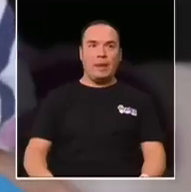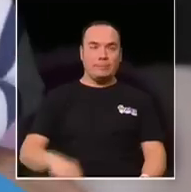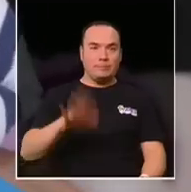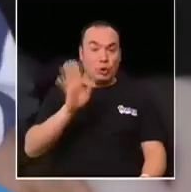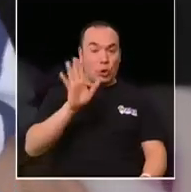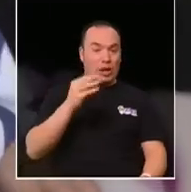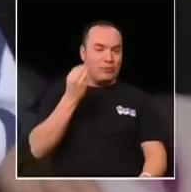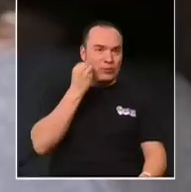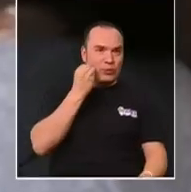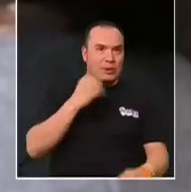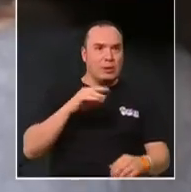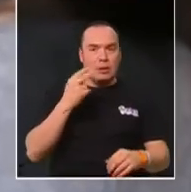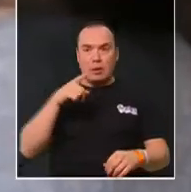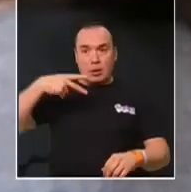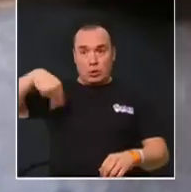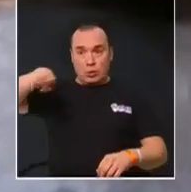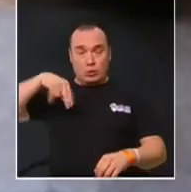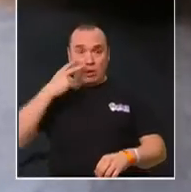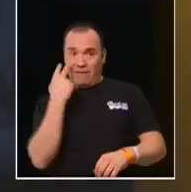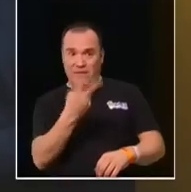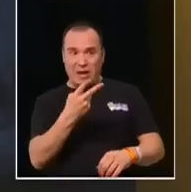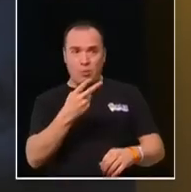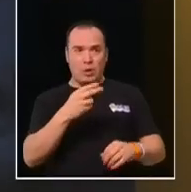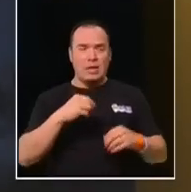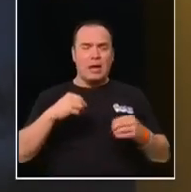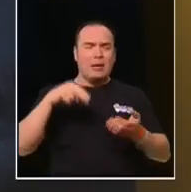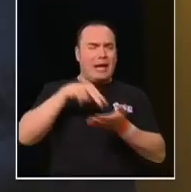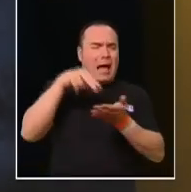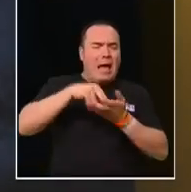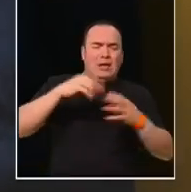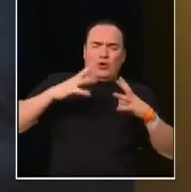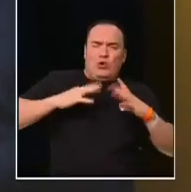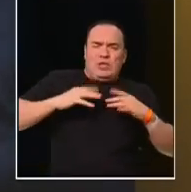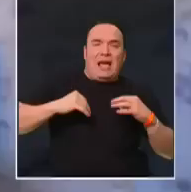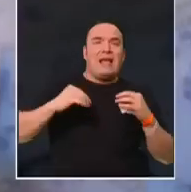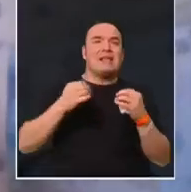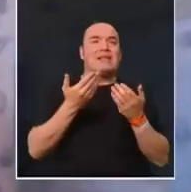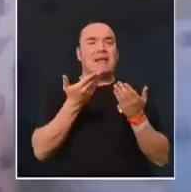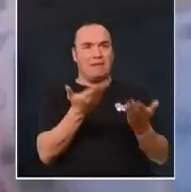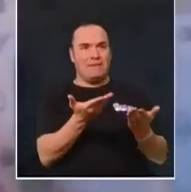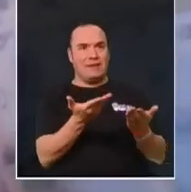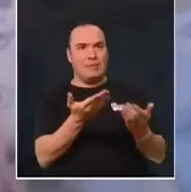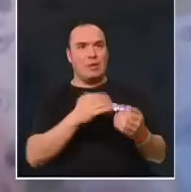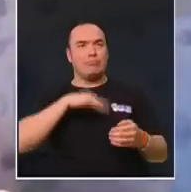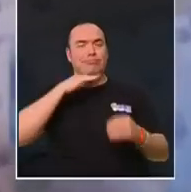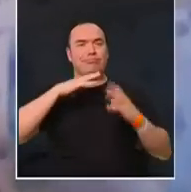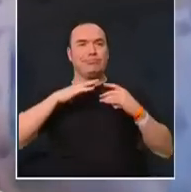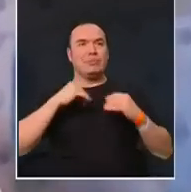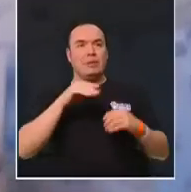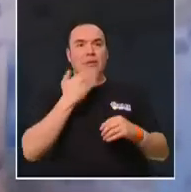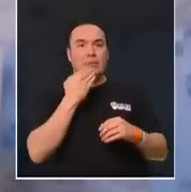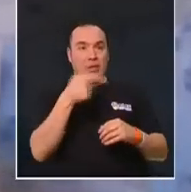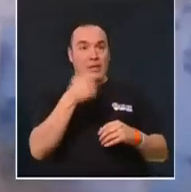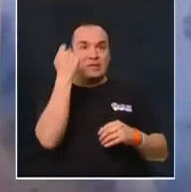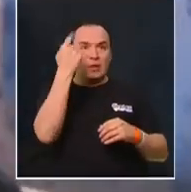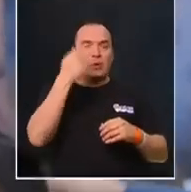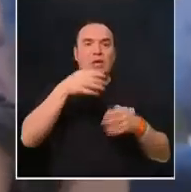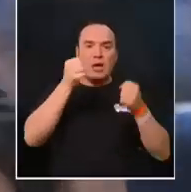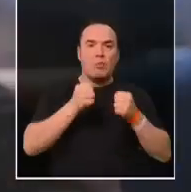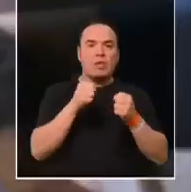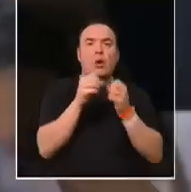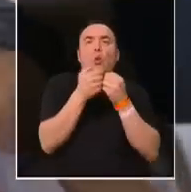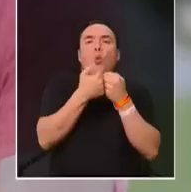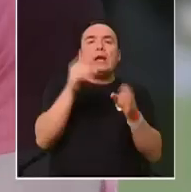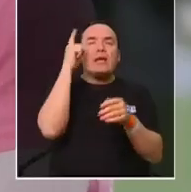Nosotros la vemos con tanto ánimo, plena, feliz, y al final se ha dado cuenta ella misma que puede ser lo que ella quería